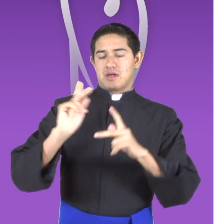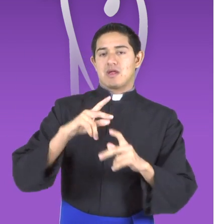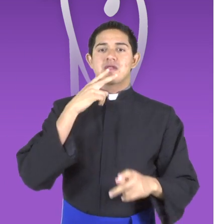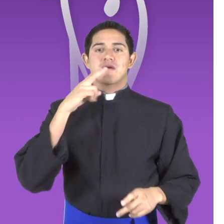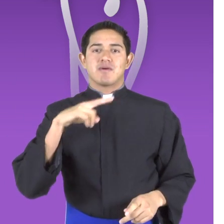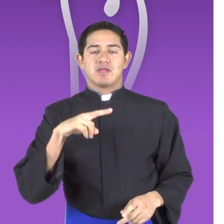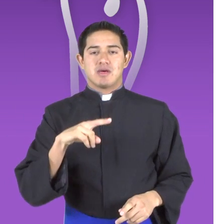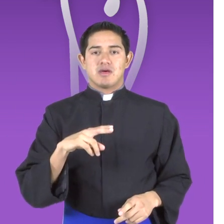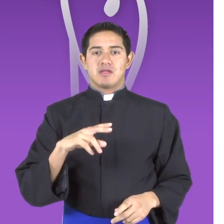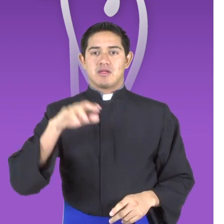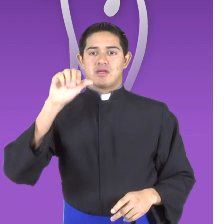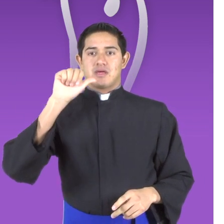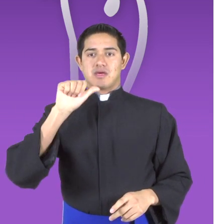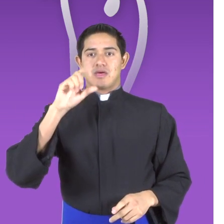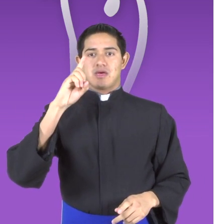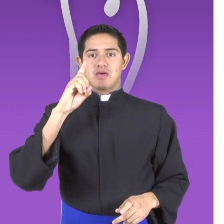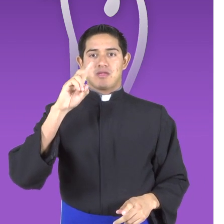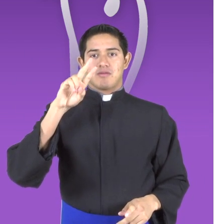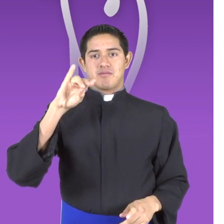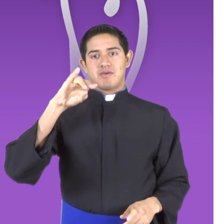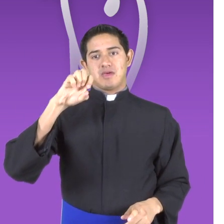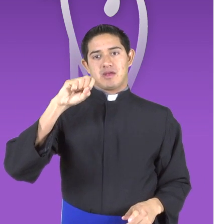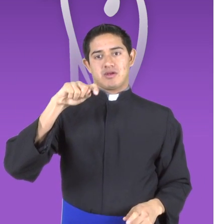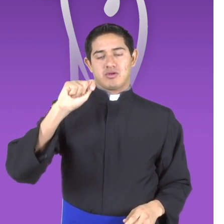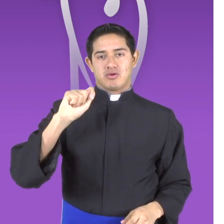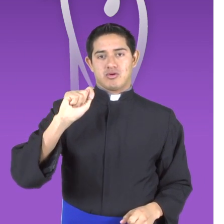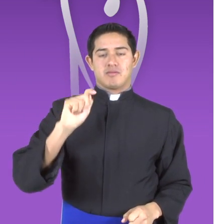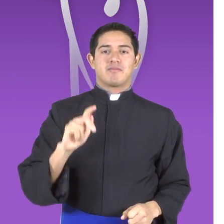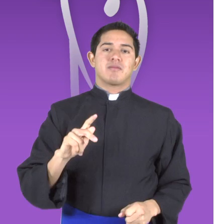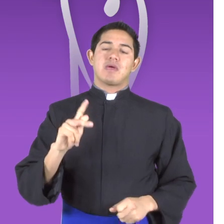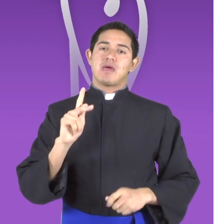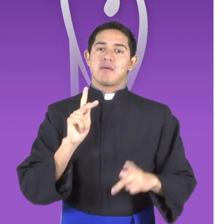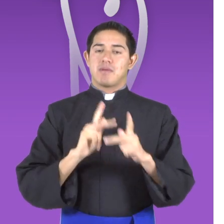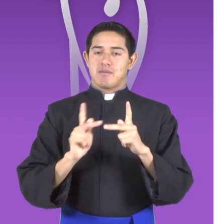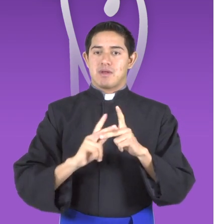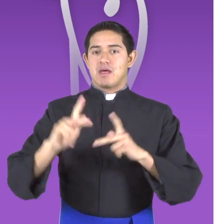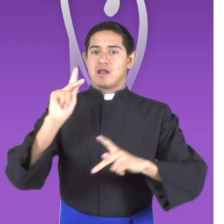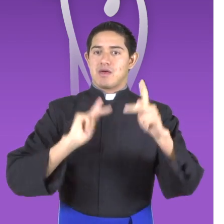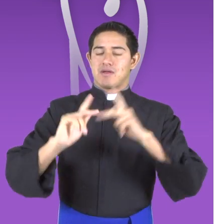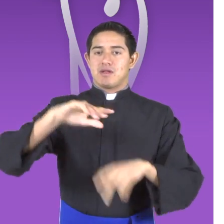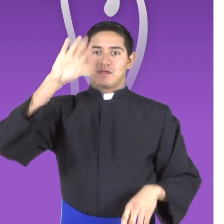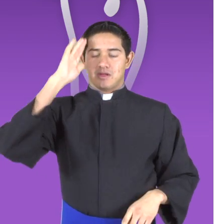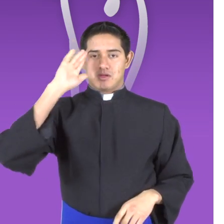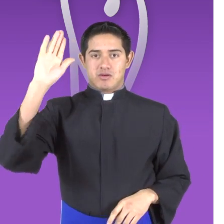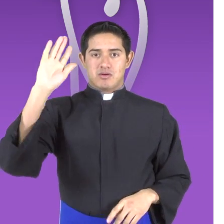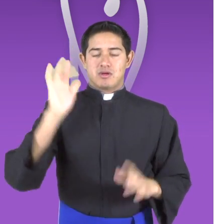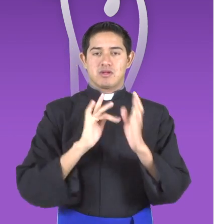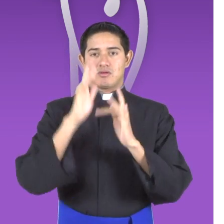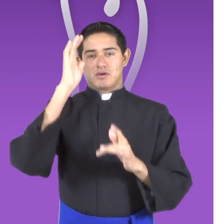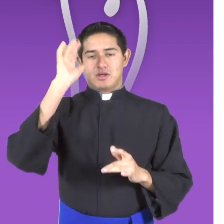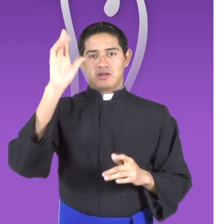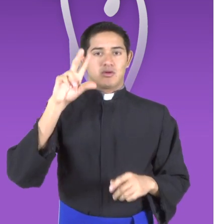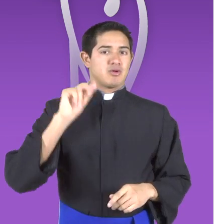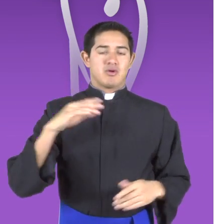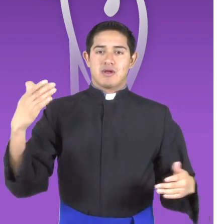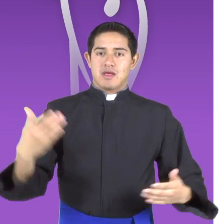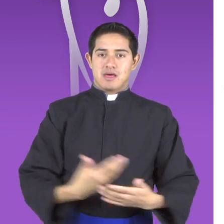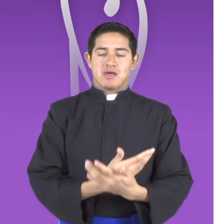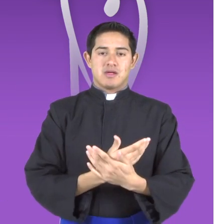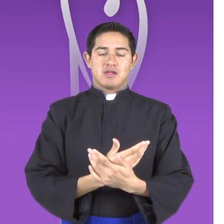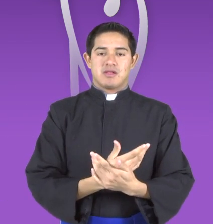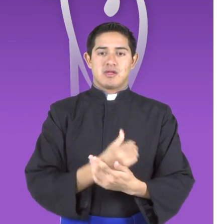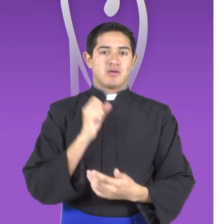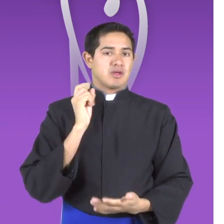preparación del Adviento para poder vivir plenamente lo que es el día de la venida del Señor. Jesucristo ya no nace en